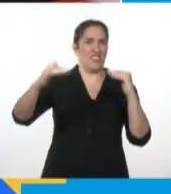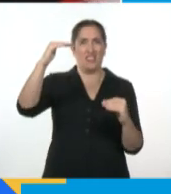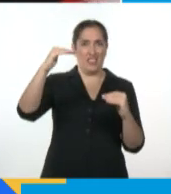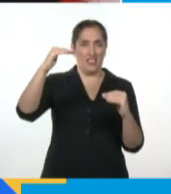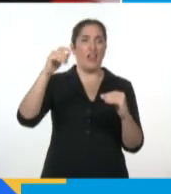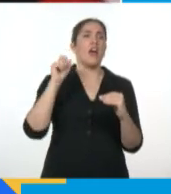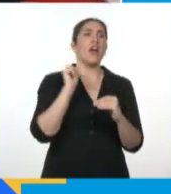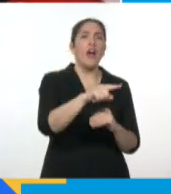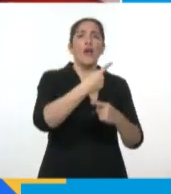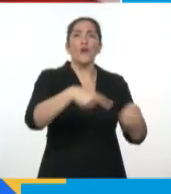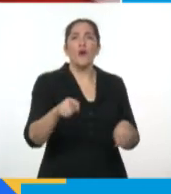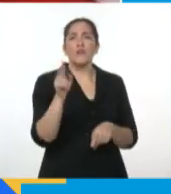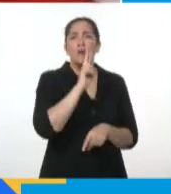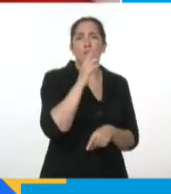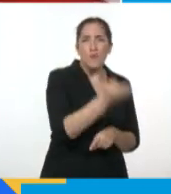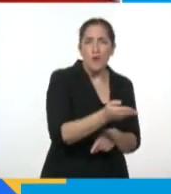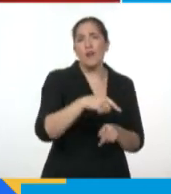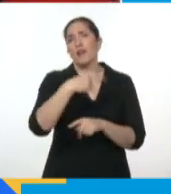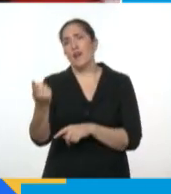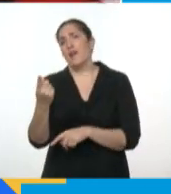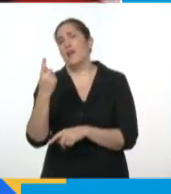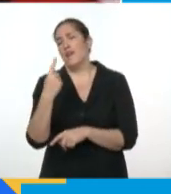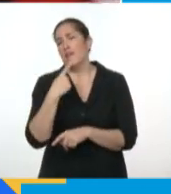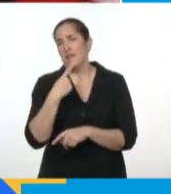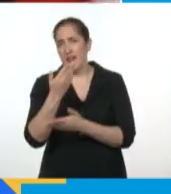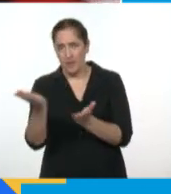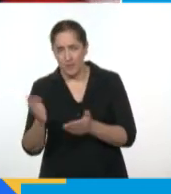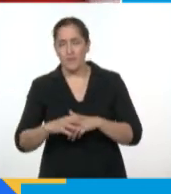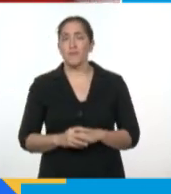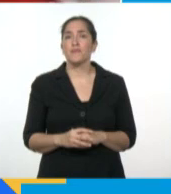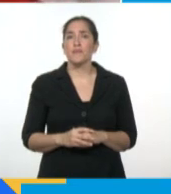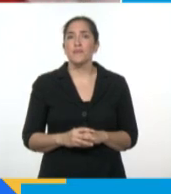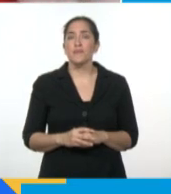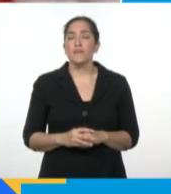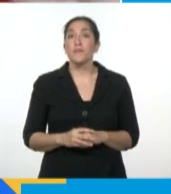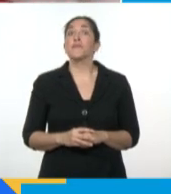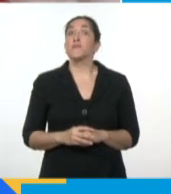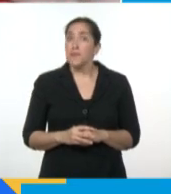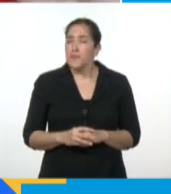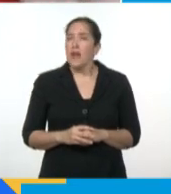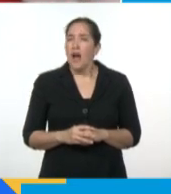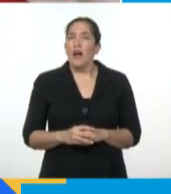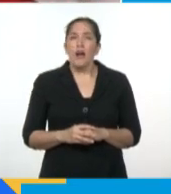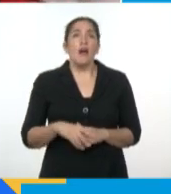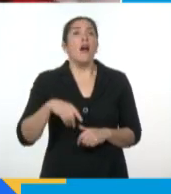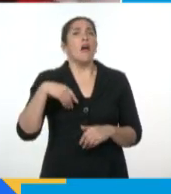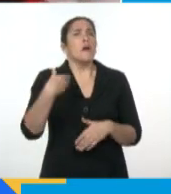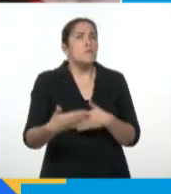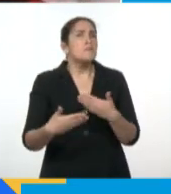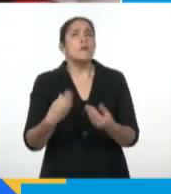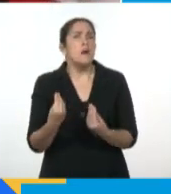las niñas y los niños. Y luego, insisto, se van a